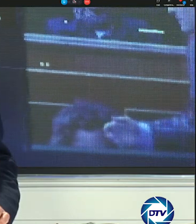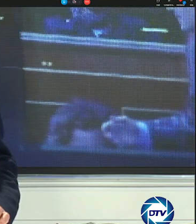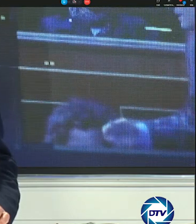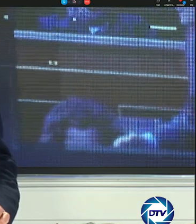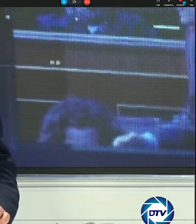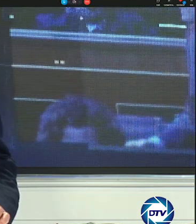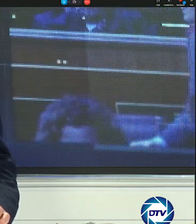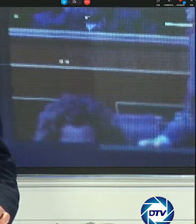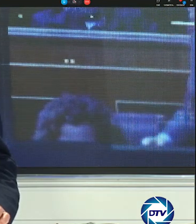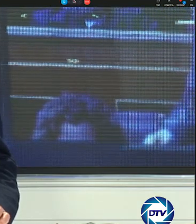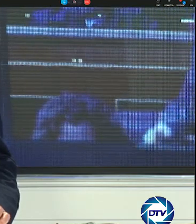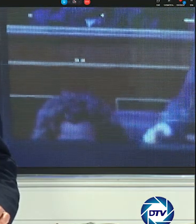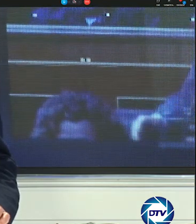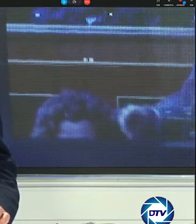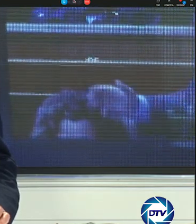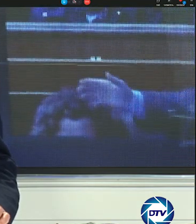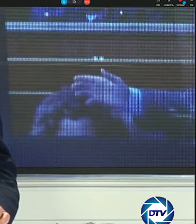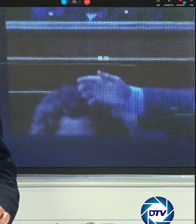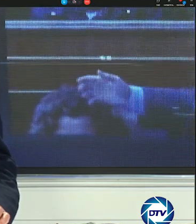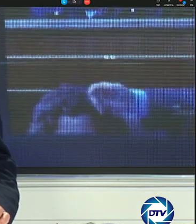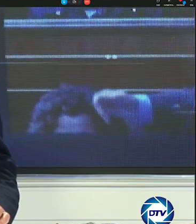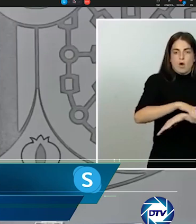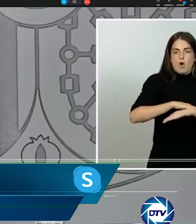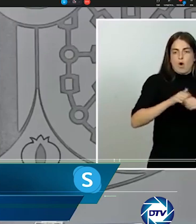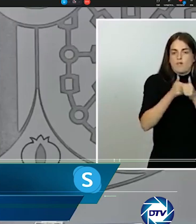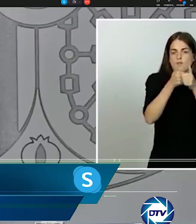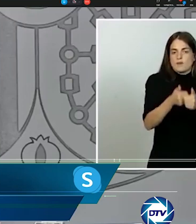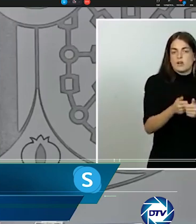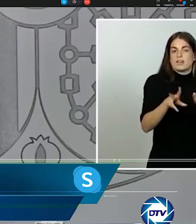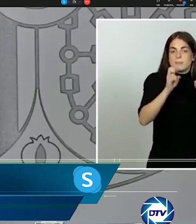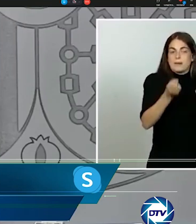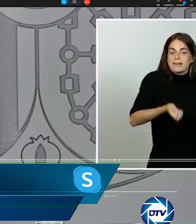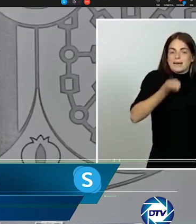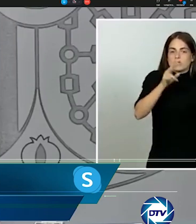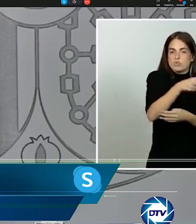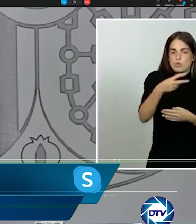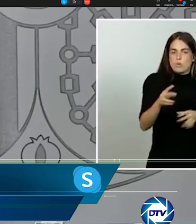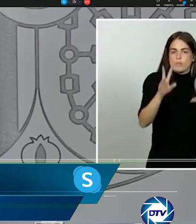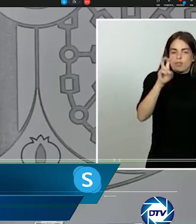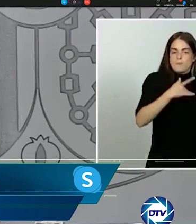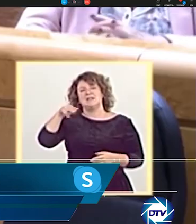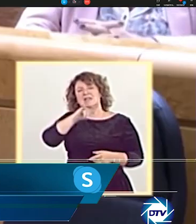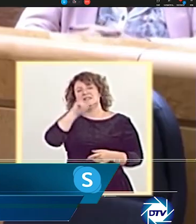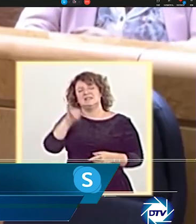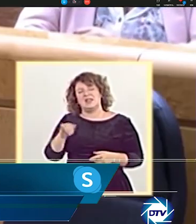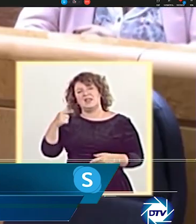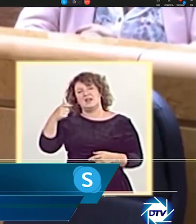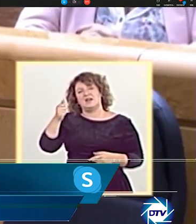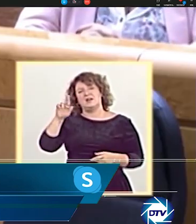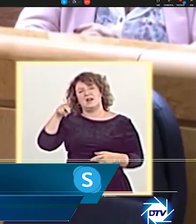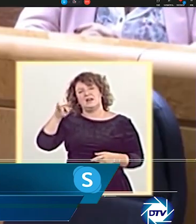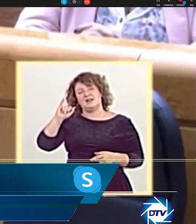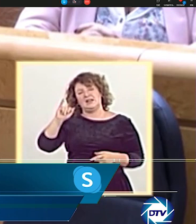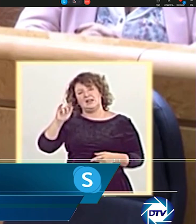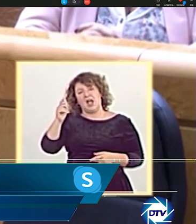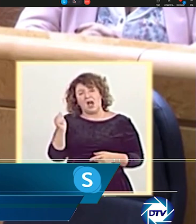de autoridad. El FMI puede decir misa. Eso para empezar. Es decir, el FMI también nos dice que subamos el IVA. El